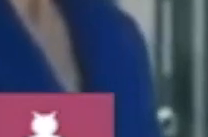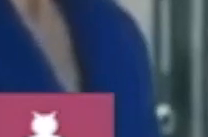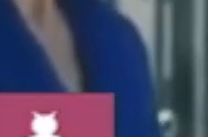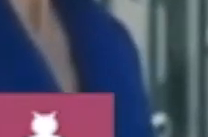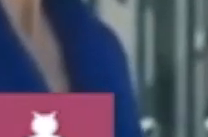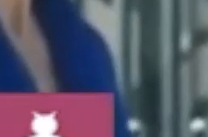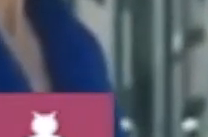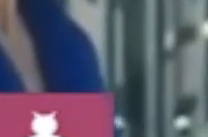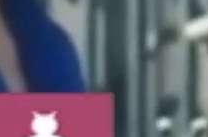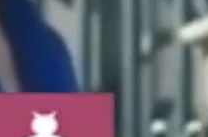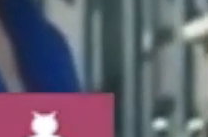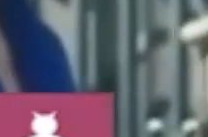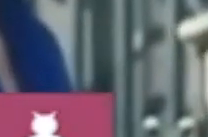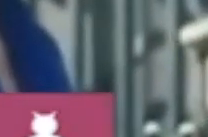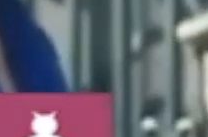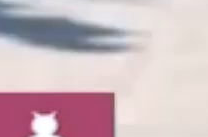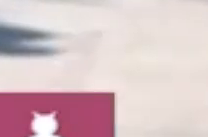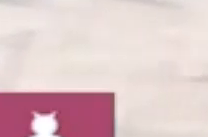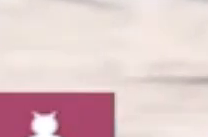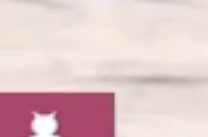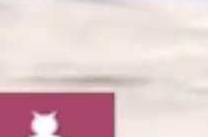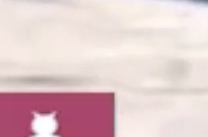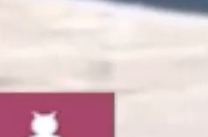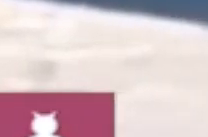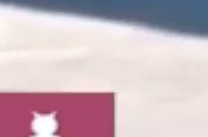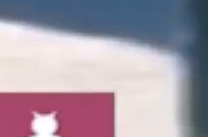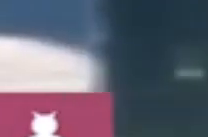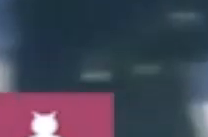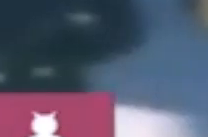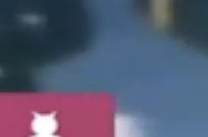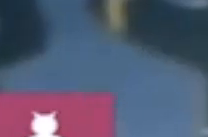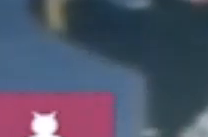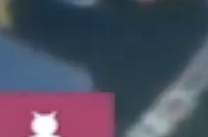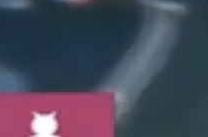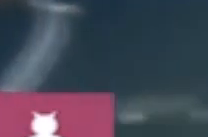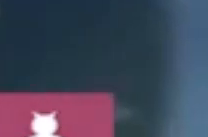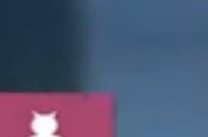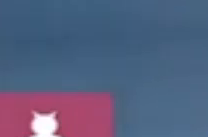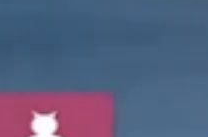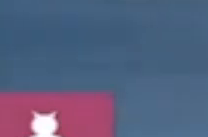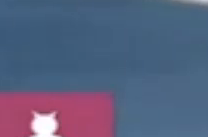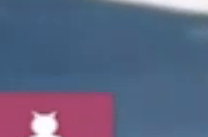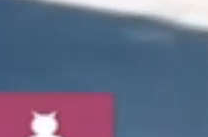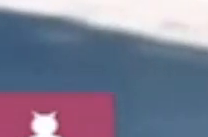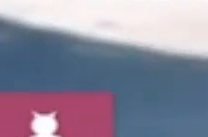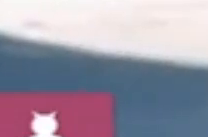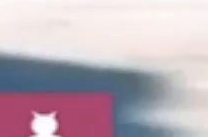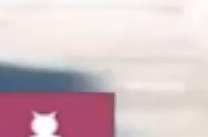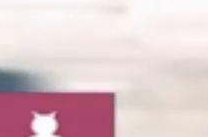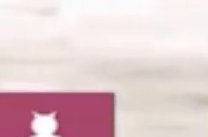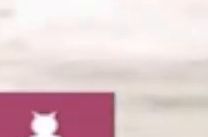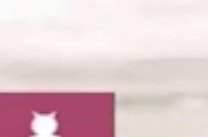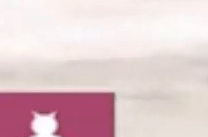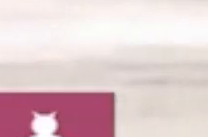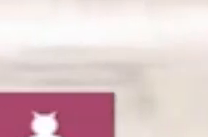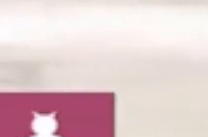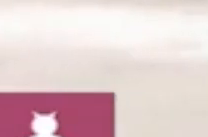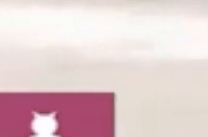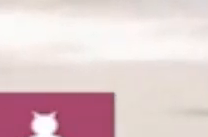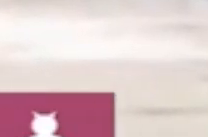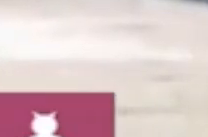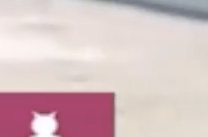lamento no contestar directamente a su pregunta pero es que no puedo terminar este programa sin hacer una alusión